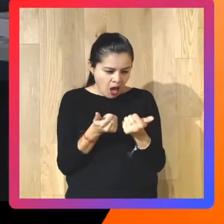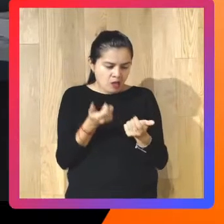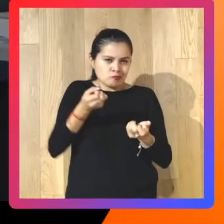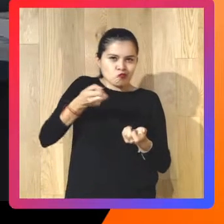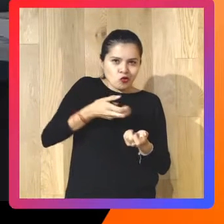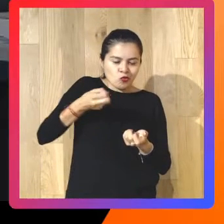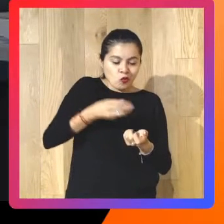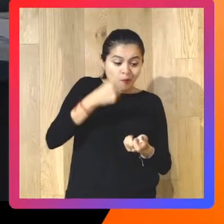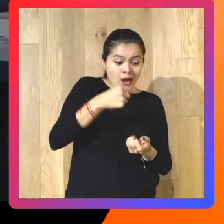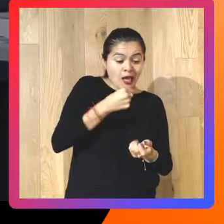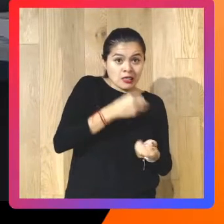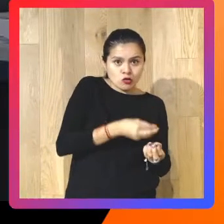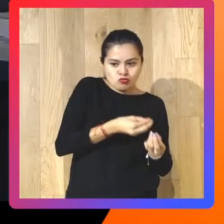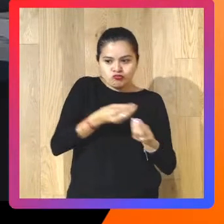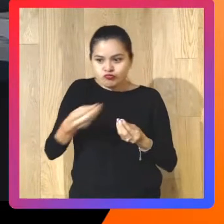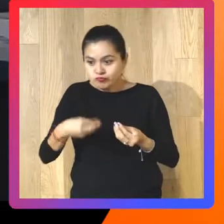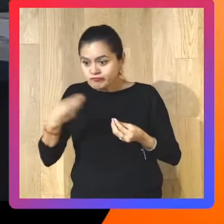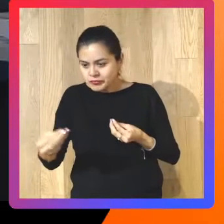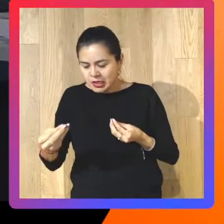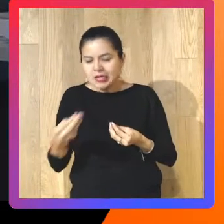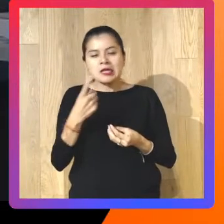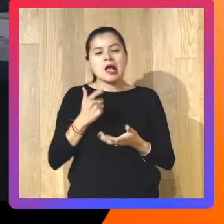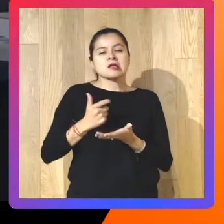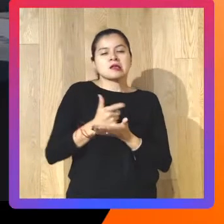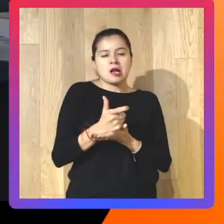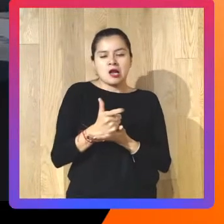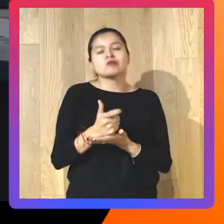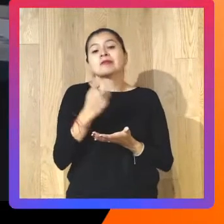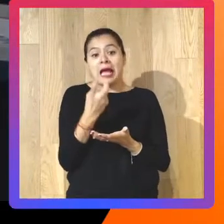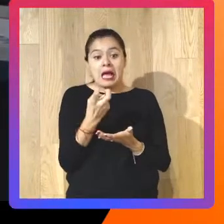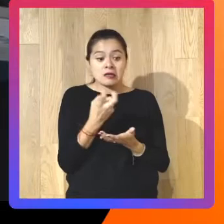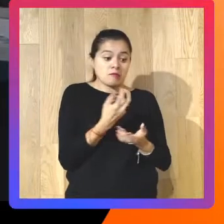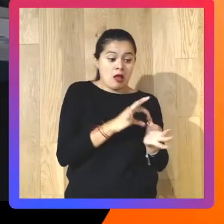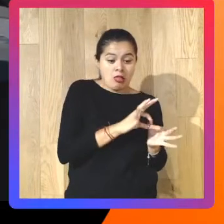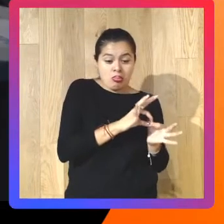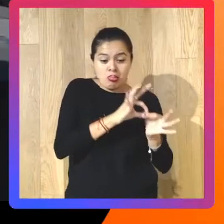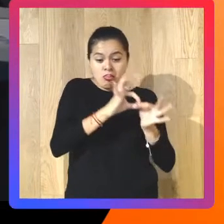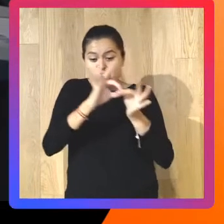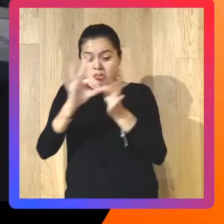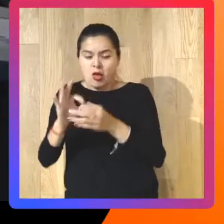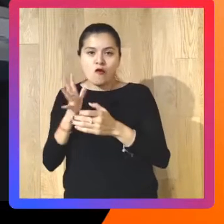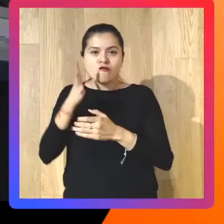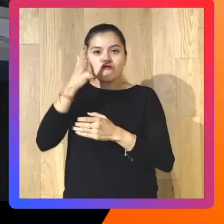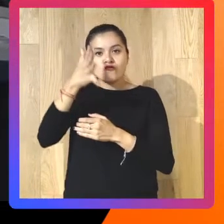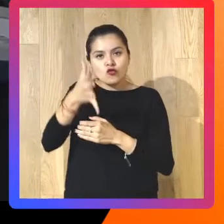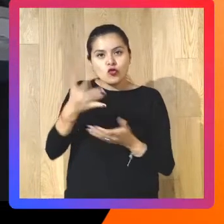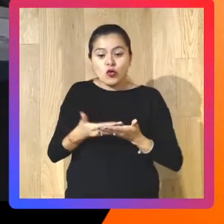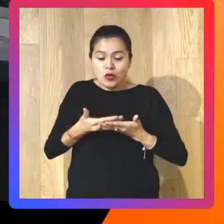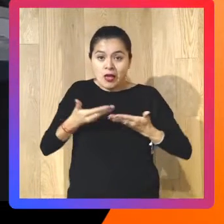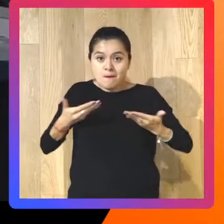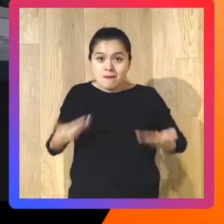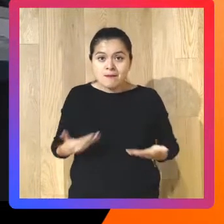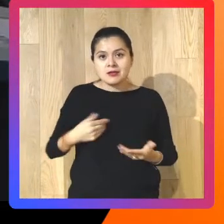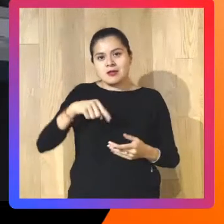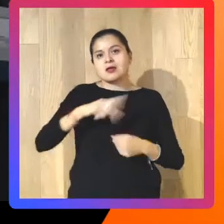no solamente viendo el salario, sino viendo que a través de ello se está creando y se está formando el futuro y el presente de